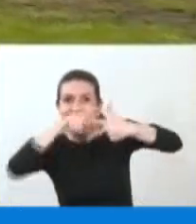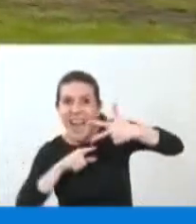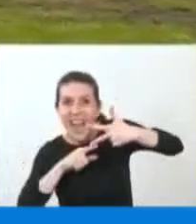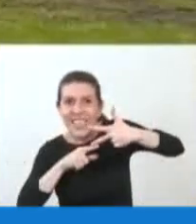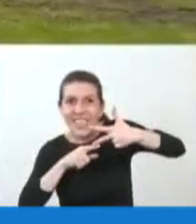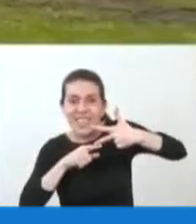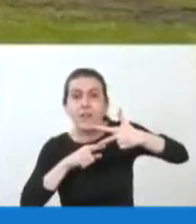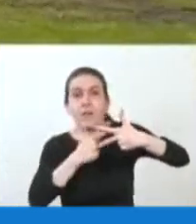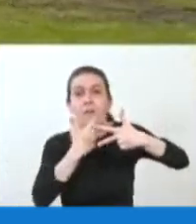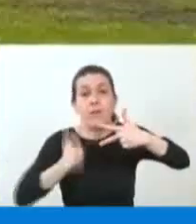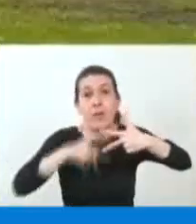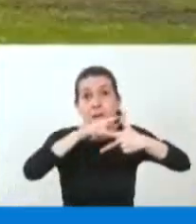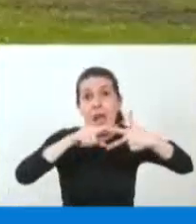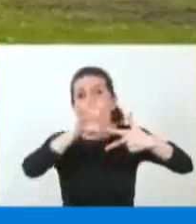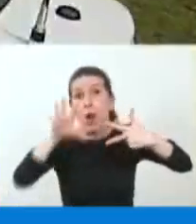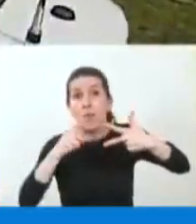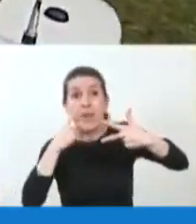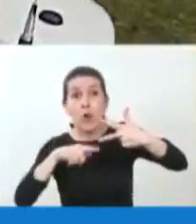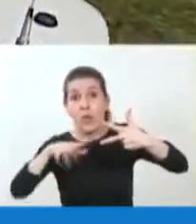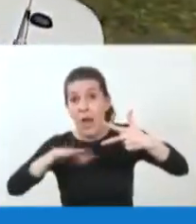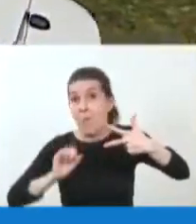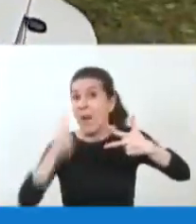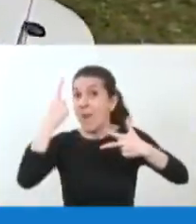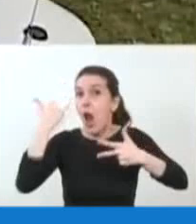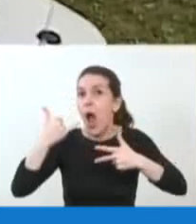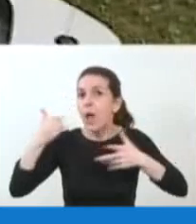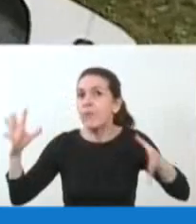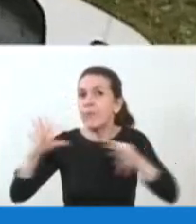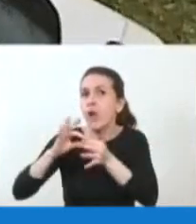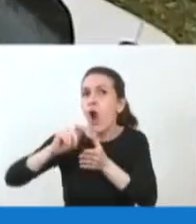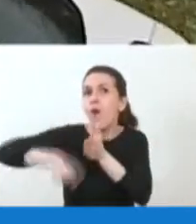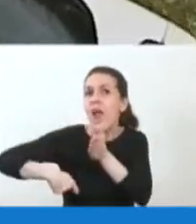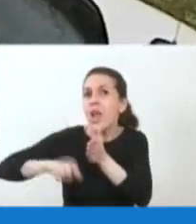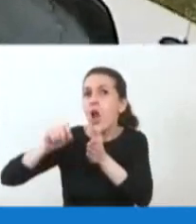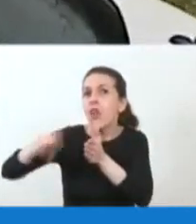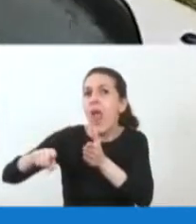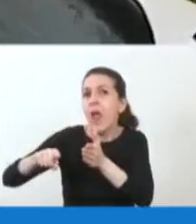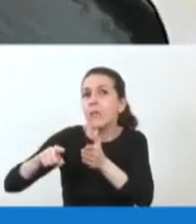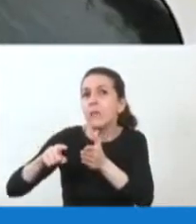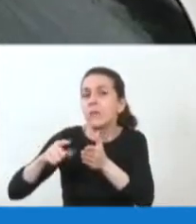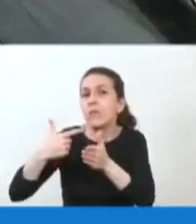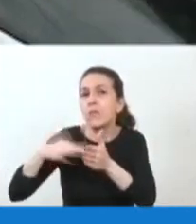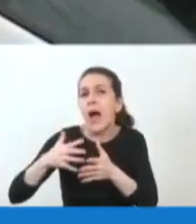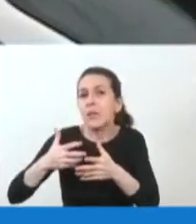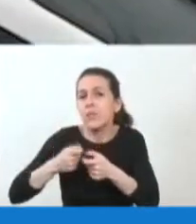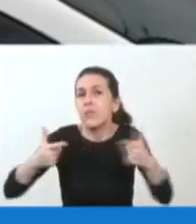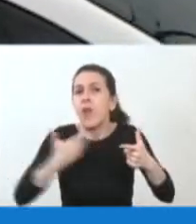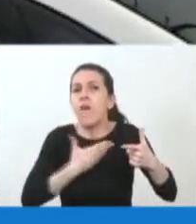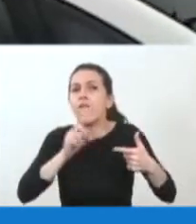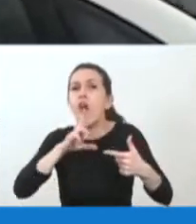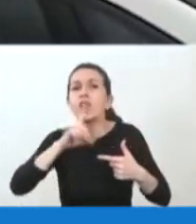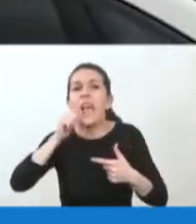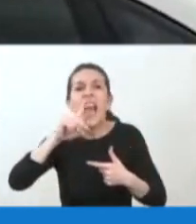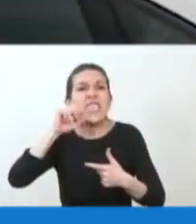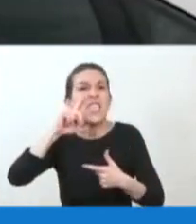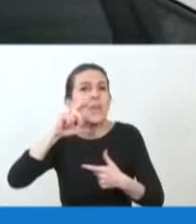lugar lo que tenemos es un convenio de fortalecimiento a la provincia de buenos aires- y a los